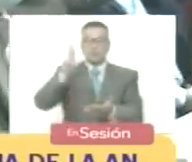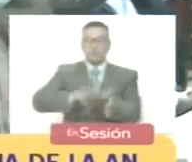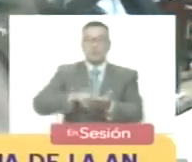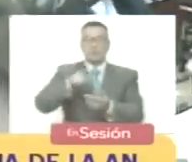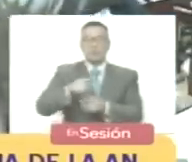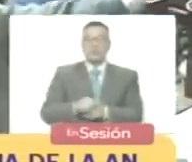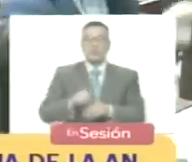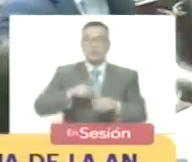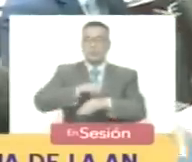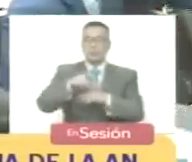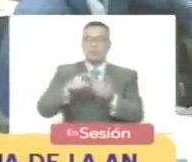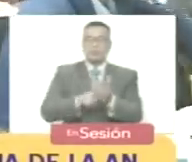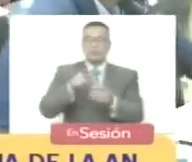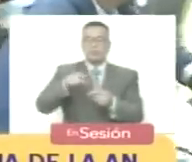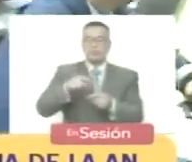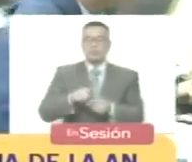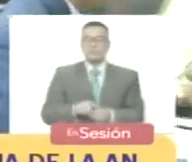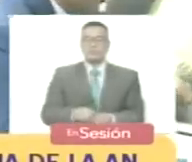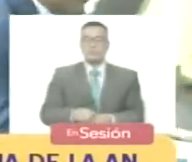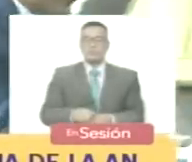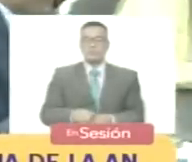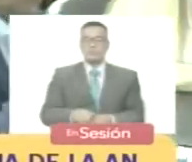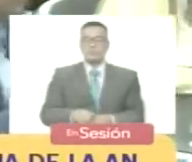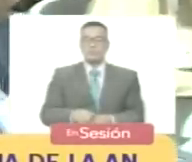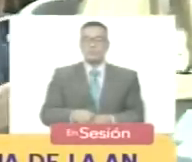aprobado por unanimidad. Y